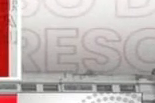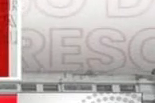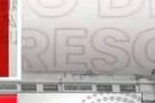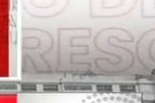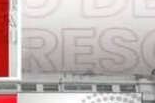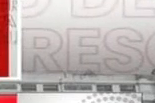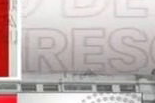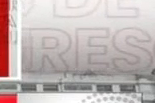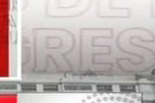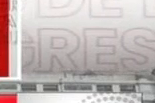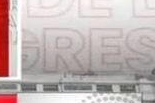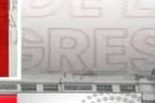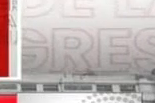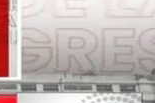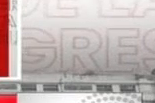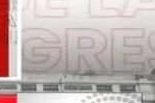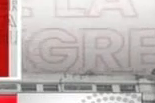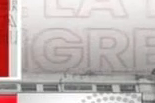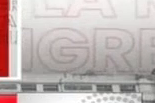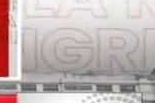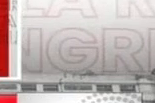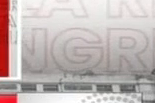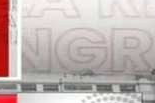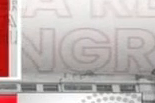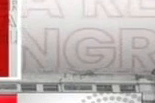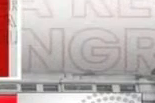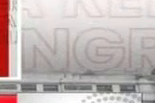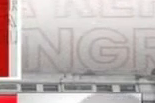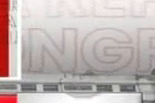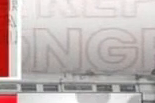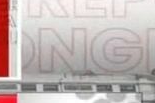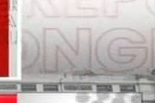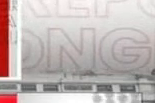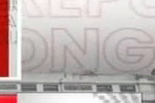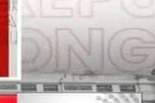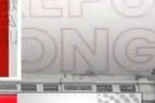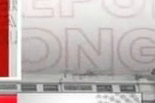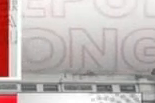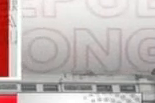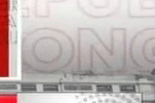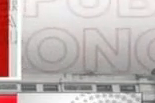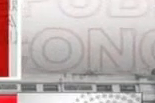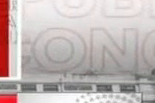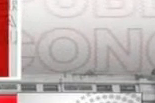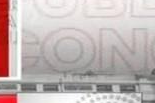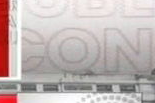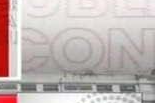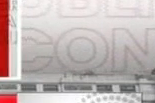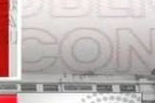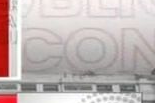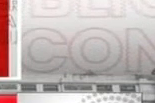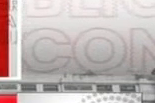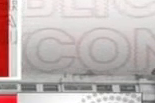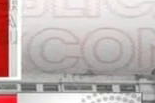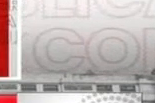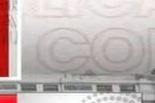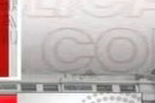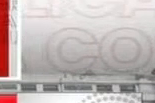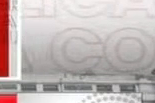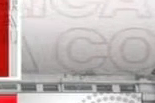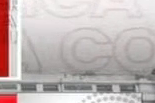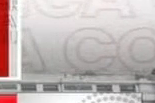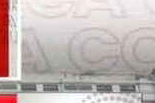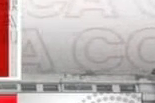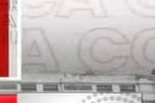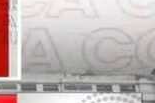el presidente, el presente año, existen más de 3.000 obras paralizadas a nivel nacional,